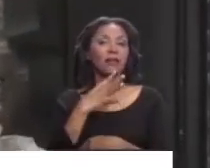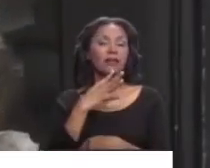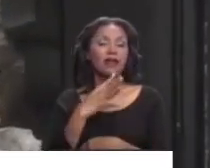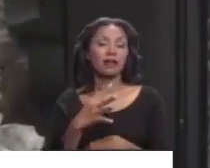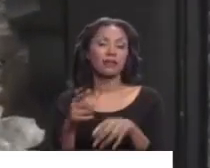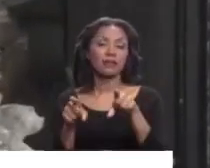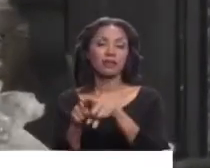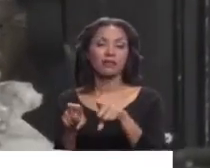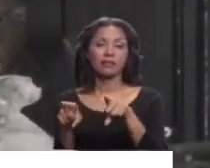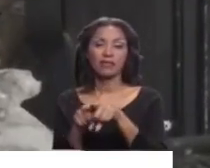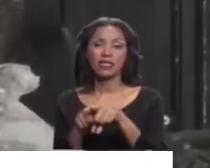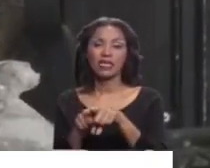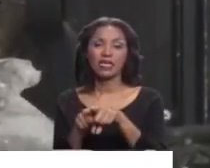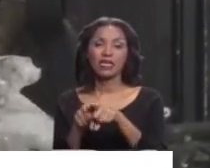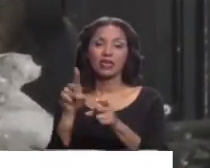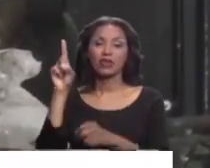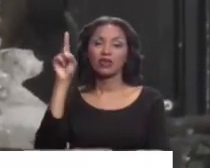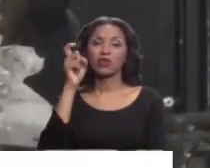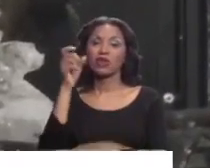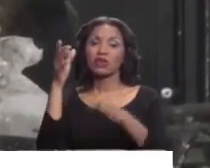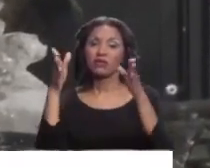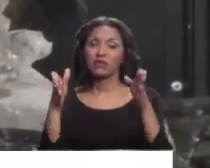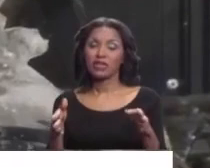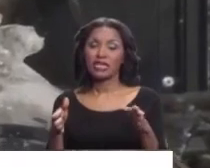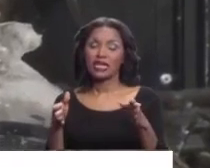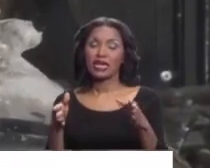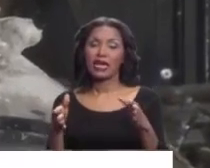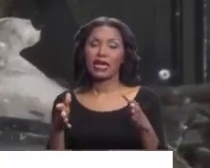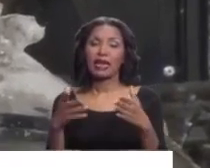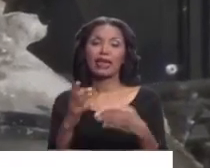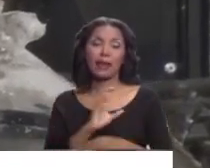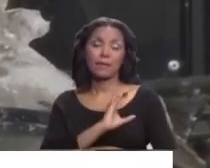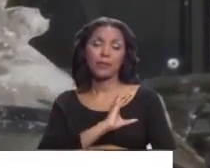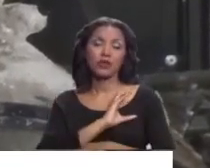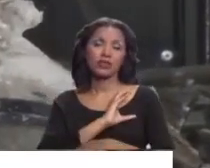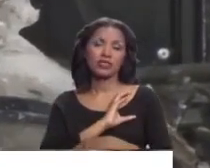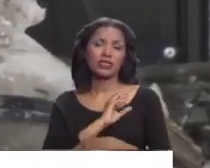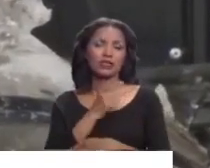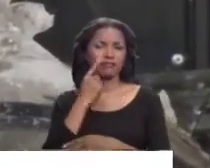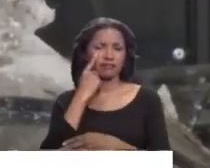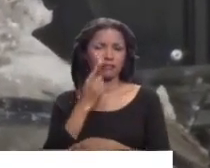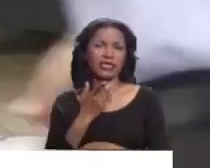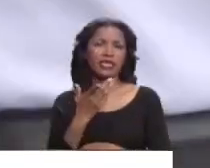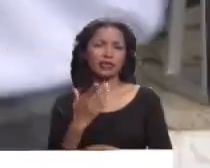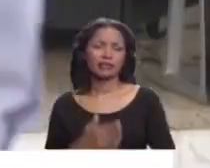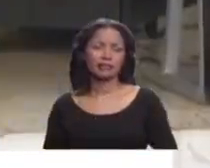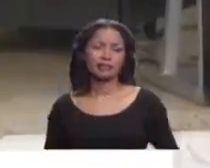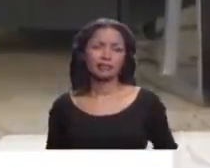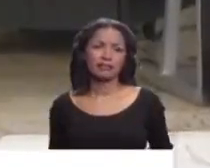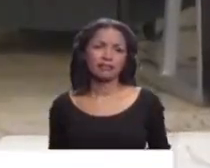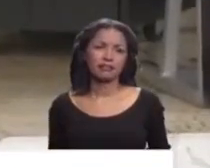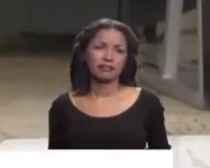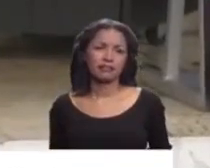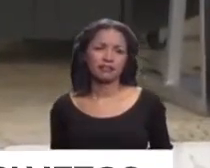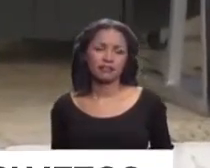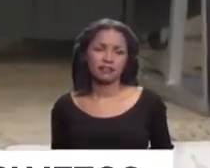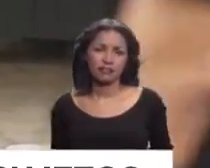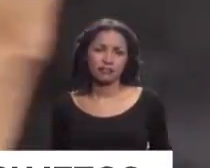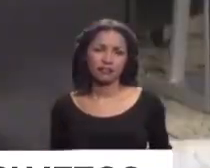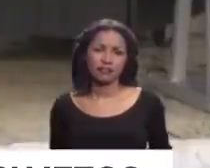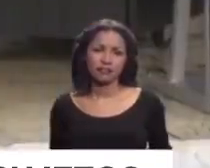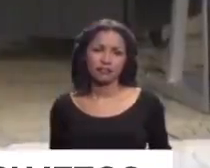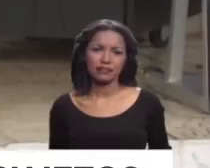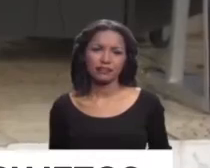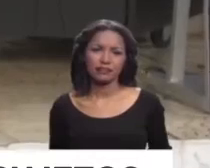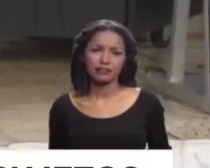minutos tanto con el fiscal que lleva adelante este caso como la Policía Nacional, y vamos a escuchar. ¿Qué decía primero el fiscal en cuanto a las investigaciones que se